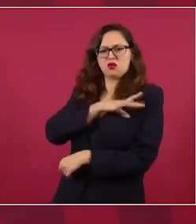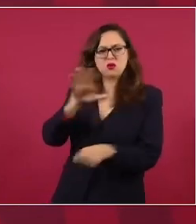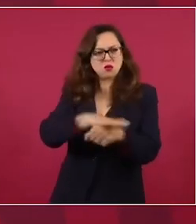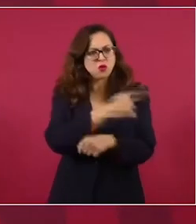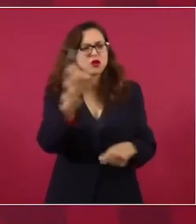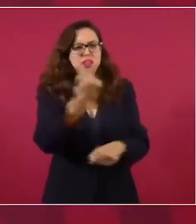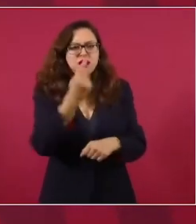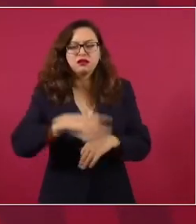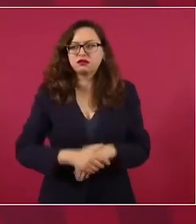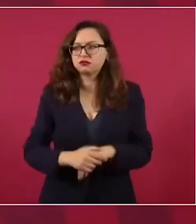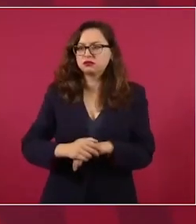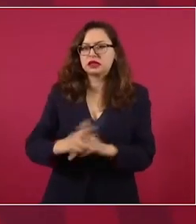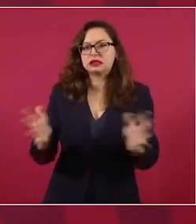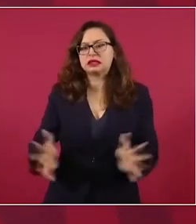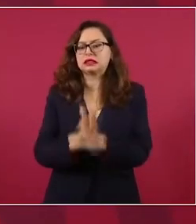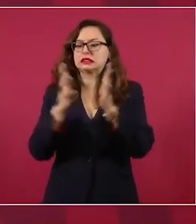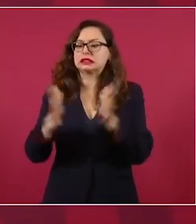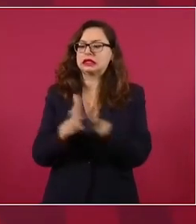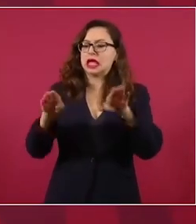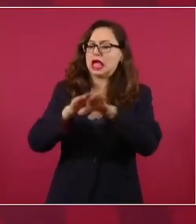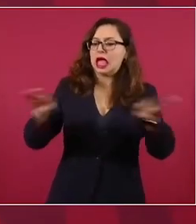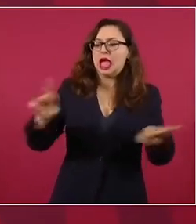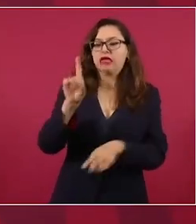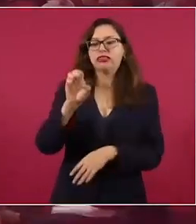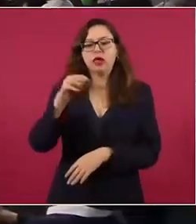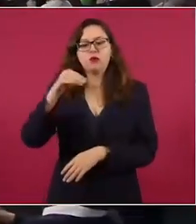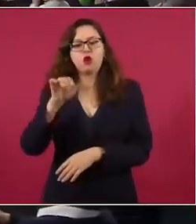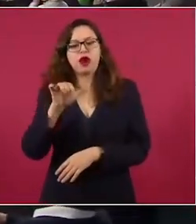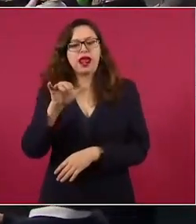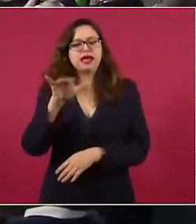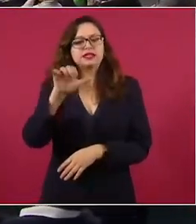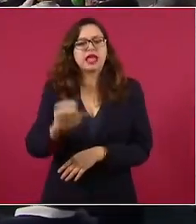Es que quieren,